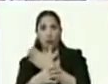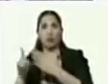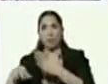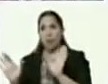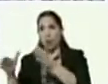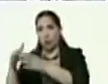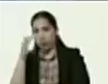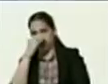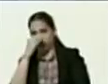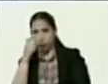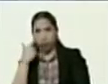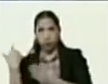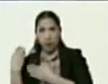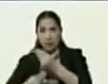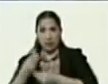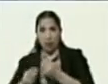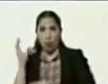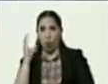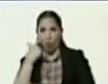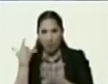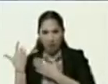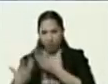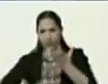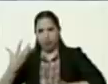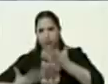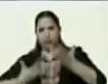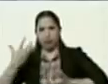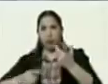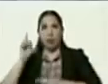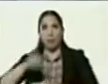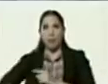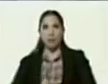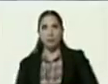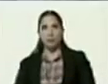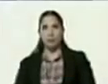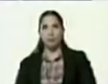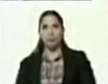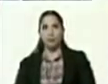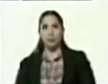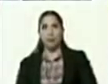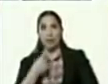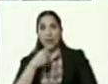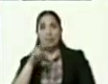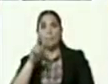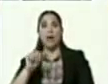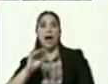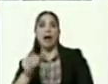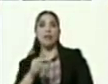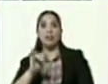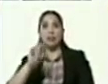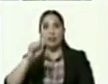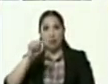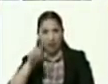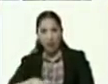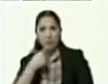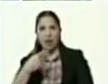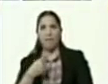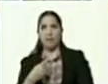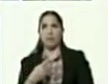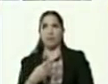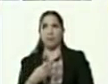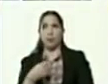los rastrojos y además señala alias vaquita que habían